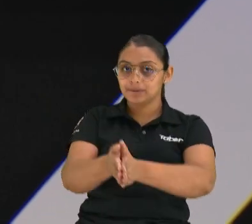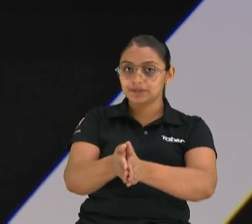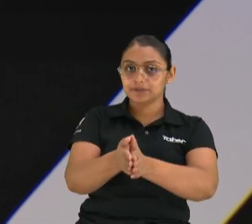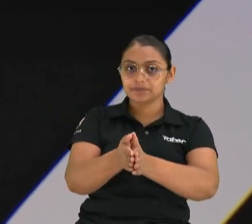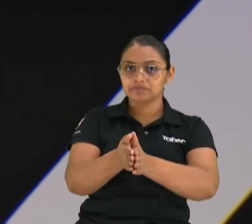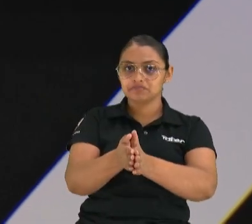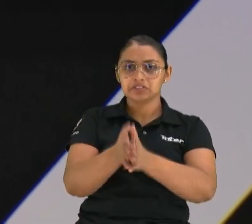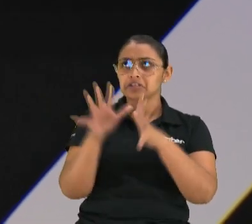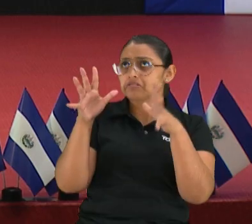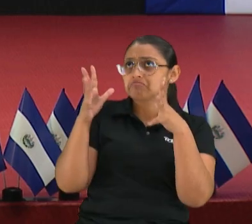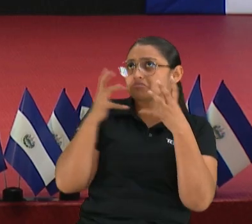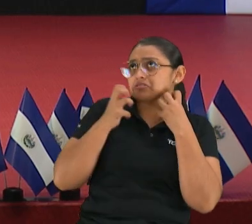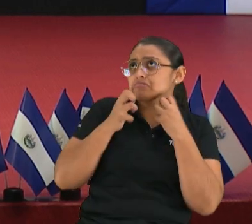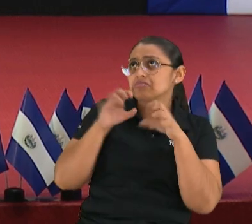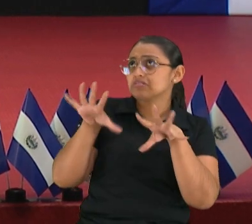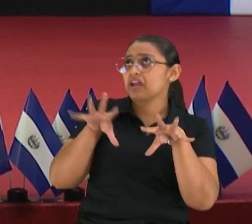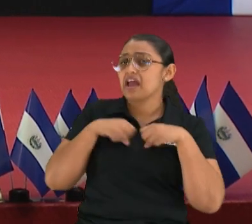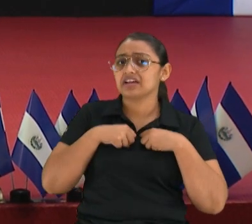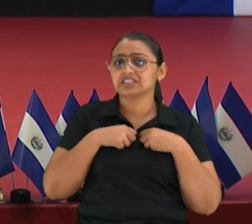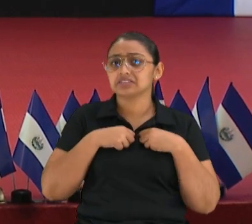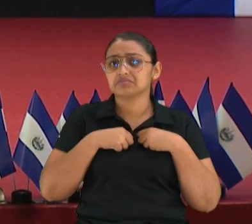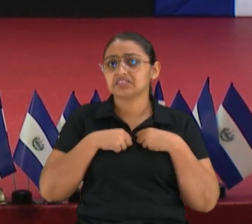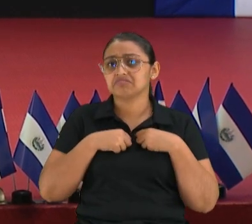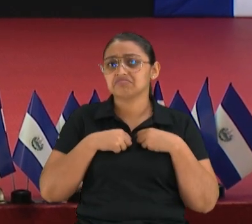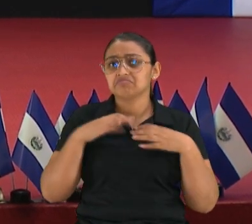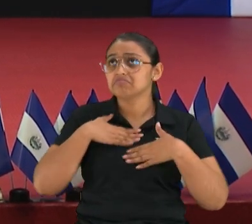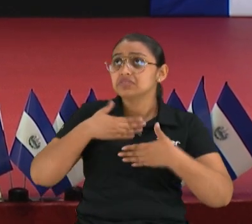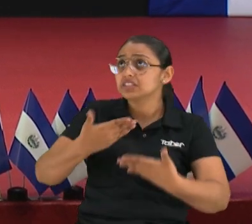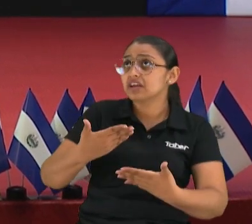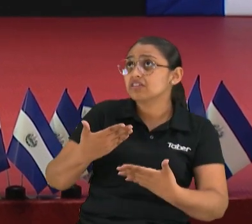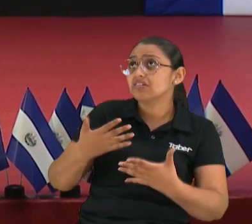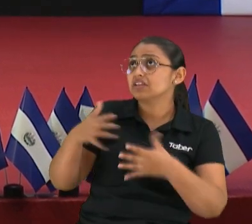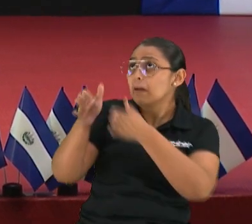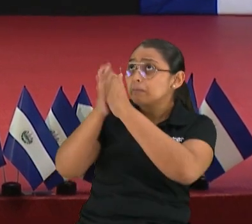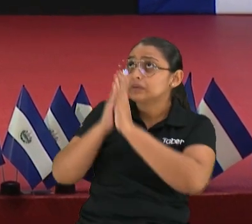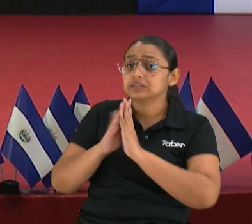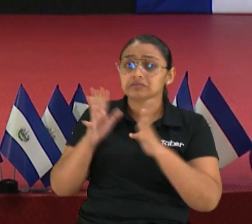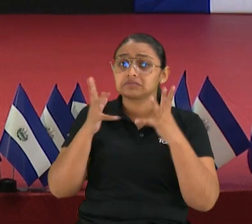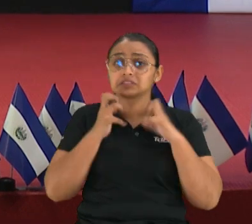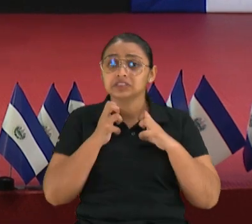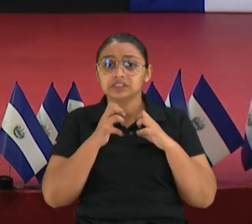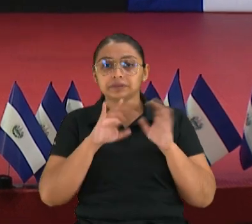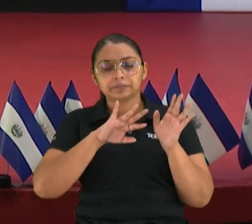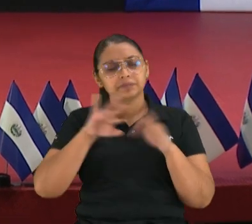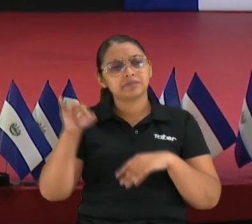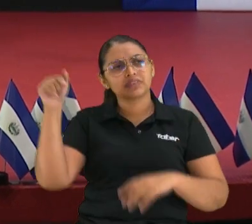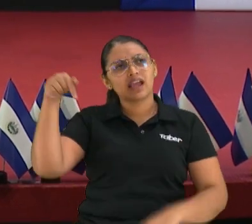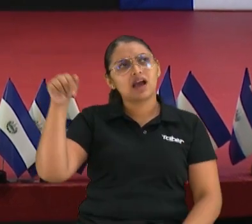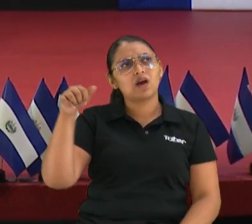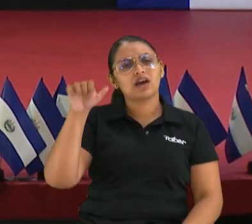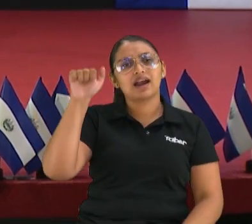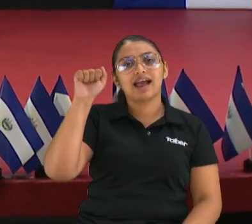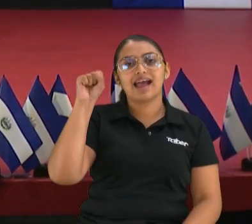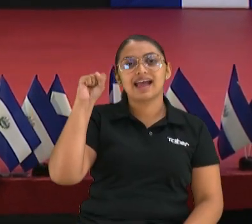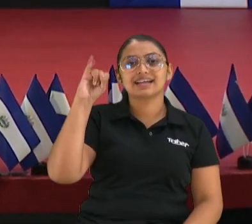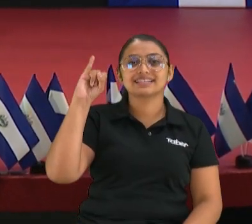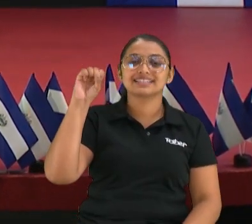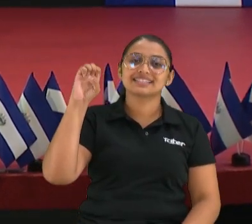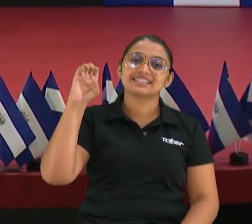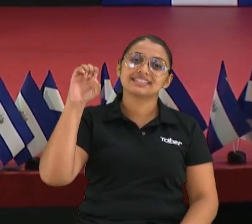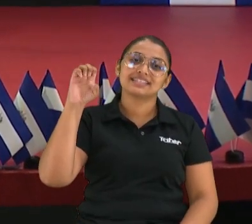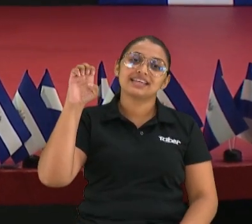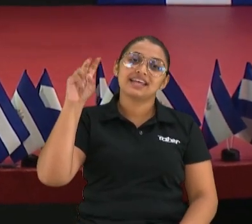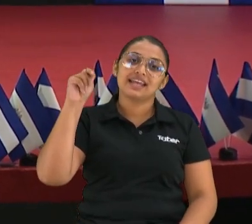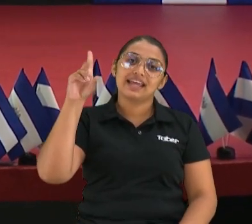no quiere no quiere Hacienda acaba de sacar un comunicado un statement